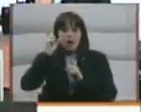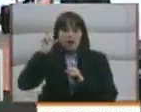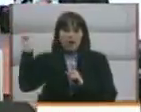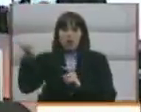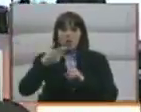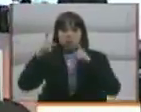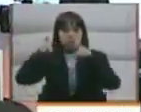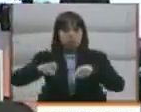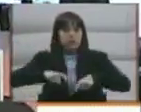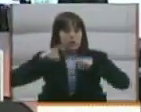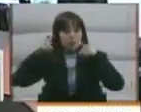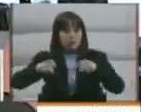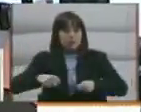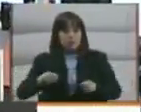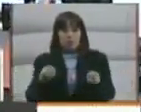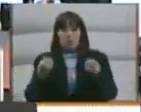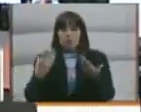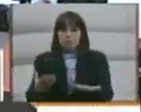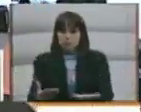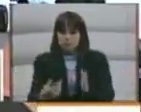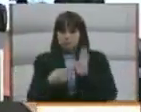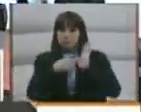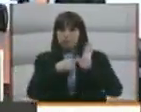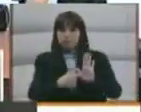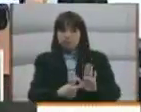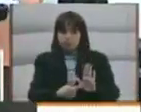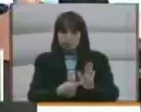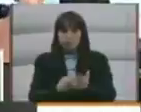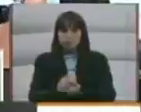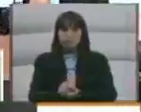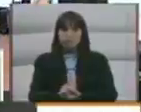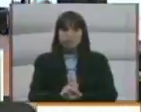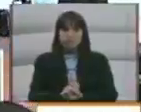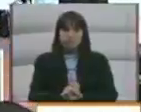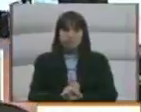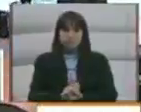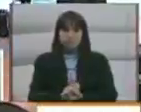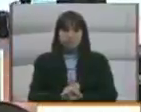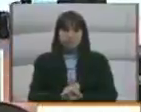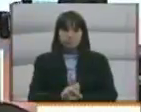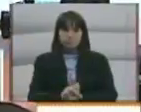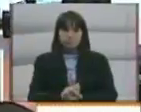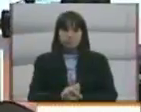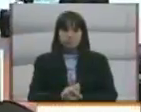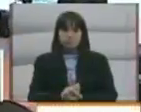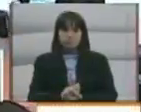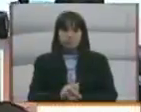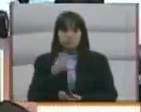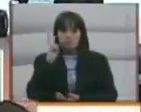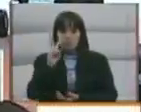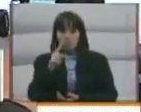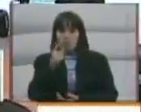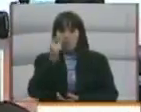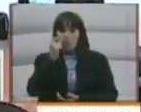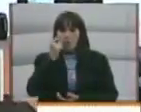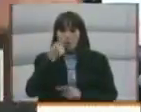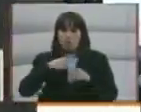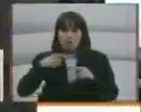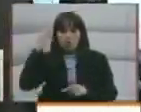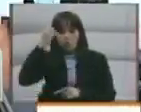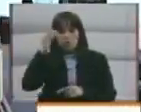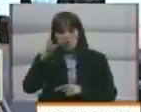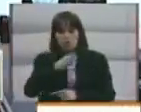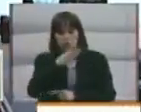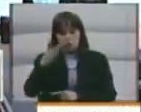dio, seguir el ejemplo que el campesinado dio. Ángel Toro, para mí el mejor programa de opinión. Dios te bendiga, hermano.